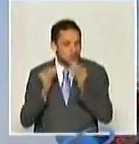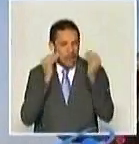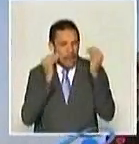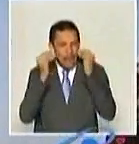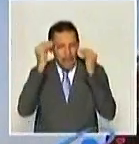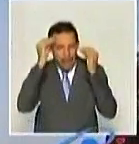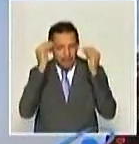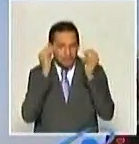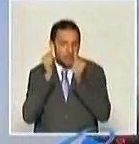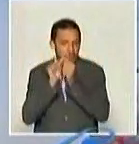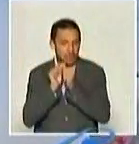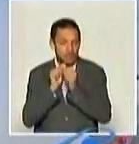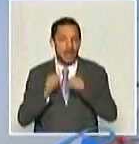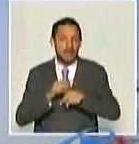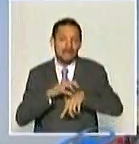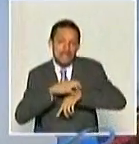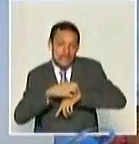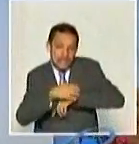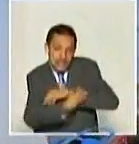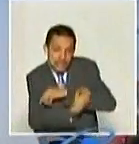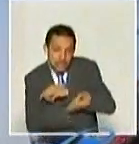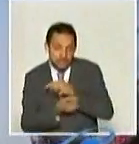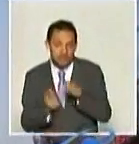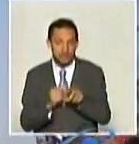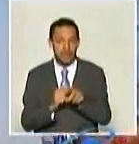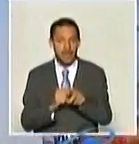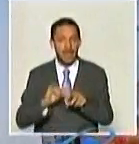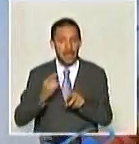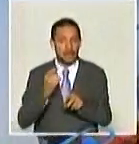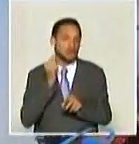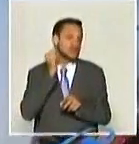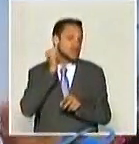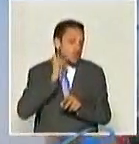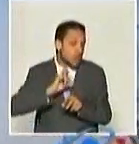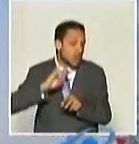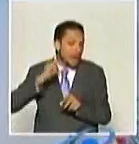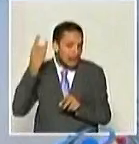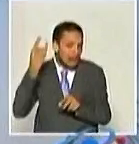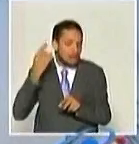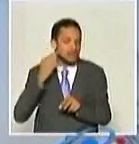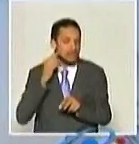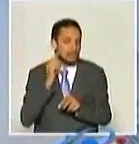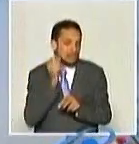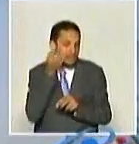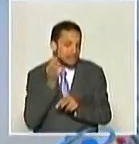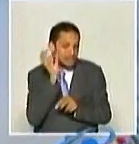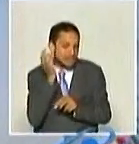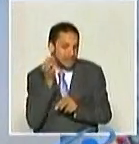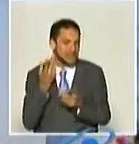alopecia, cicatrizaciones queloides y con mayor